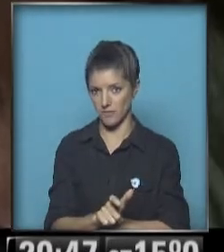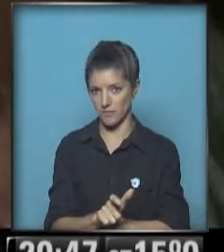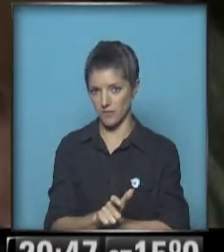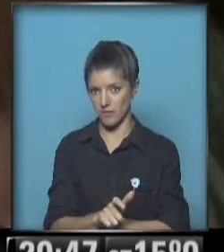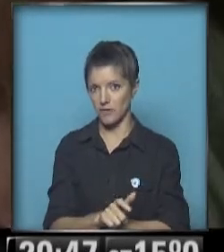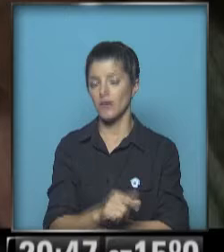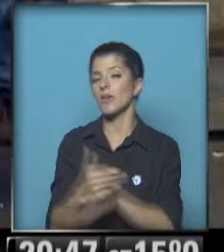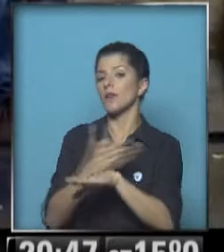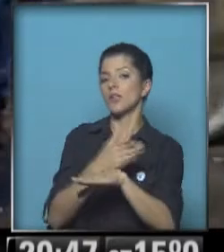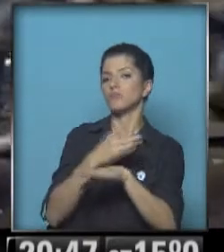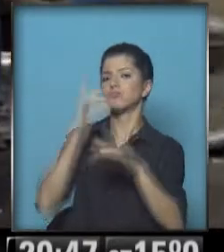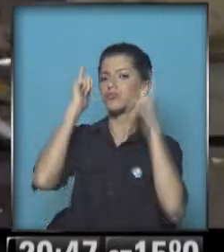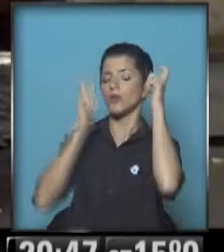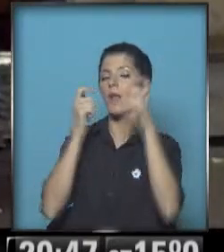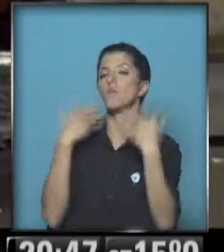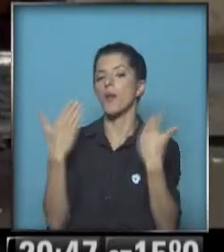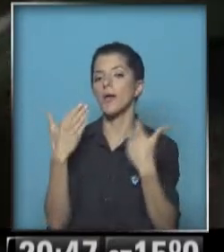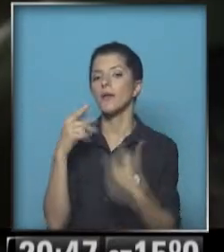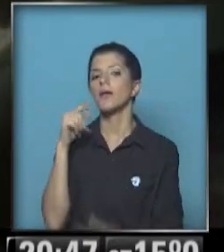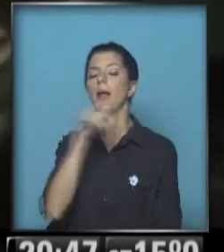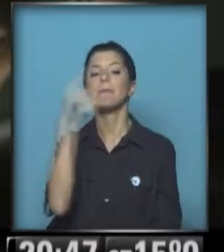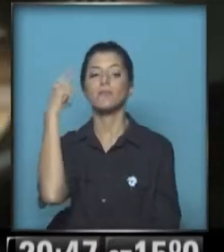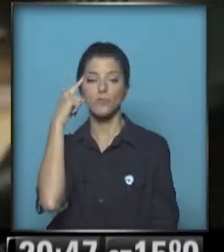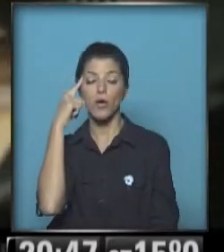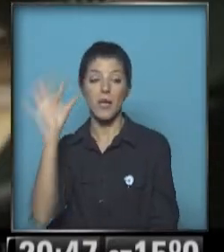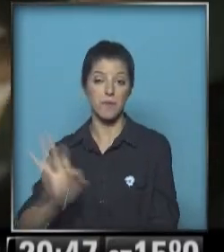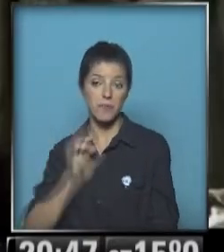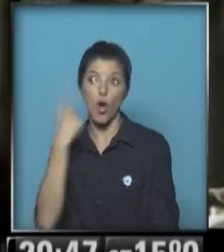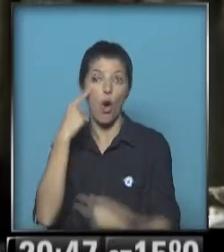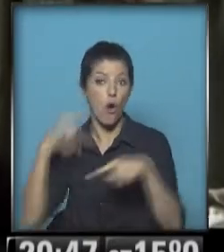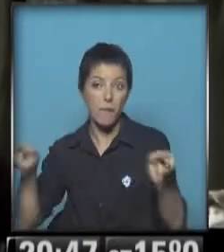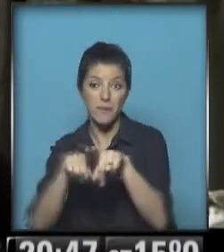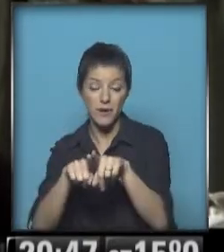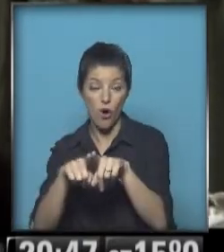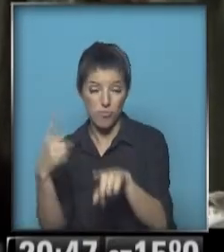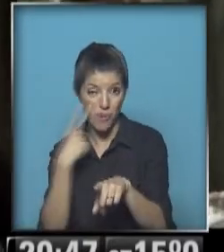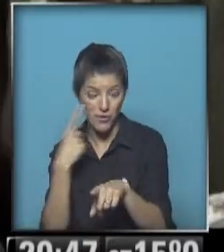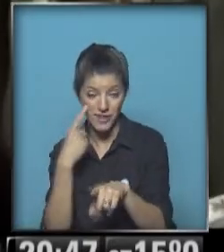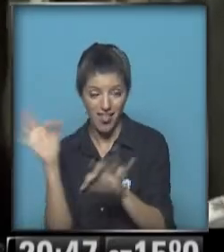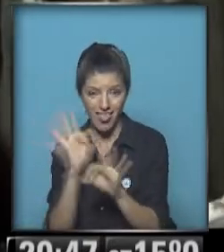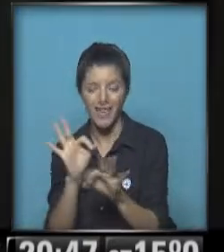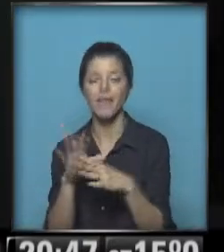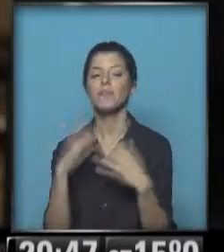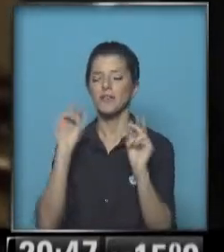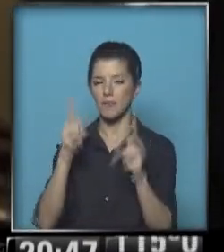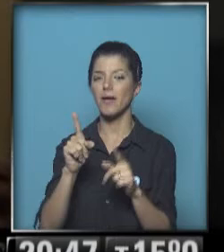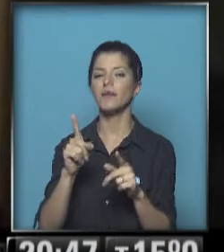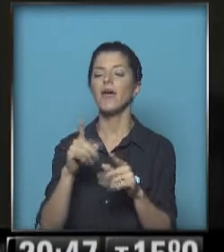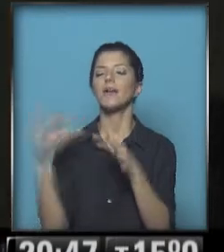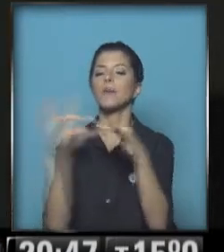jamás que pensaba que por ahí de si le iba a tocar vivir o convivir o descubrirlo tiene mucho sobre encontrarse con